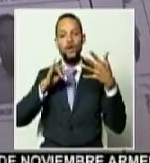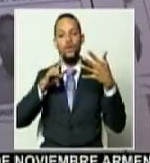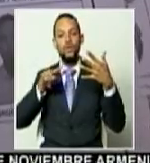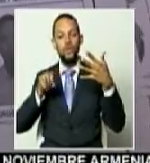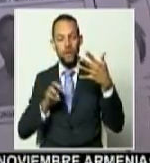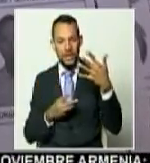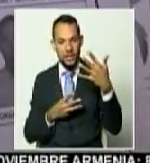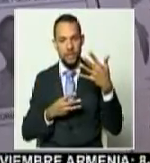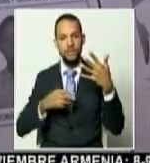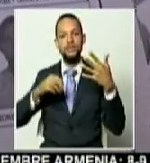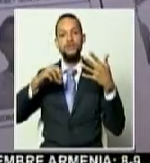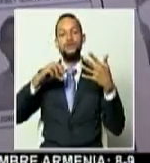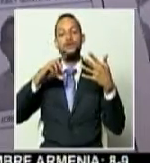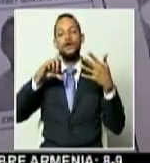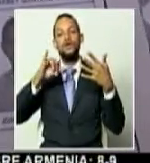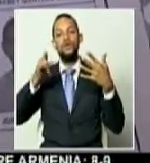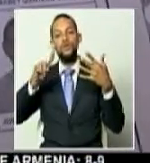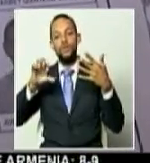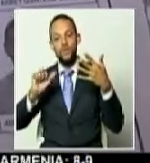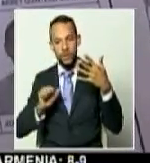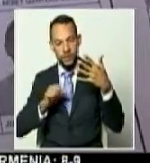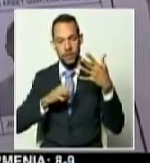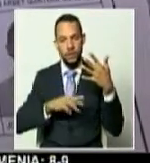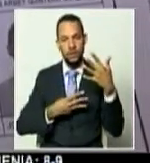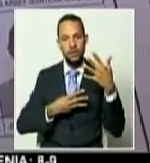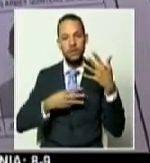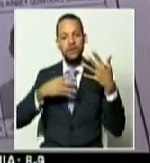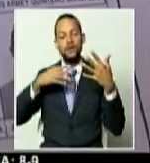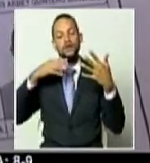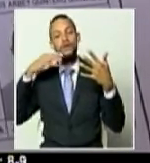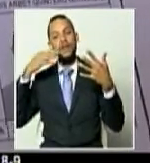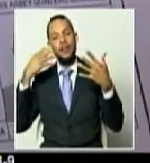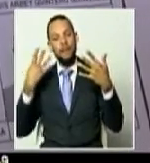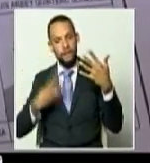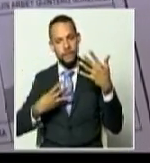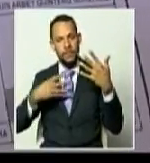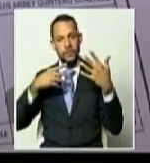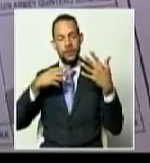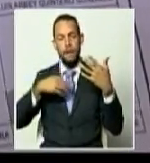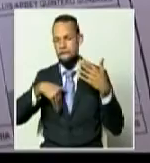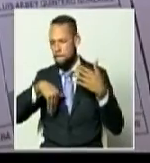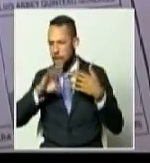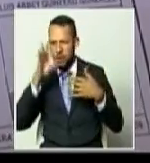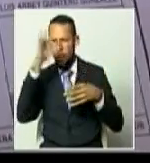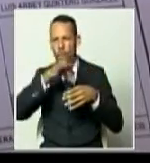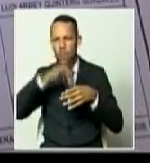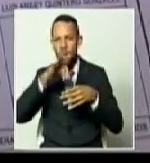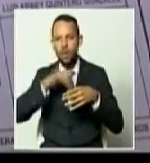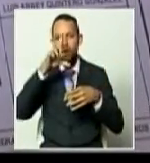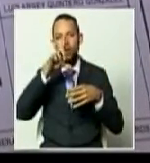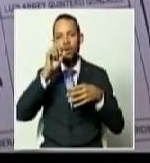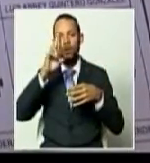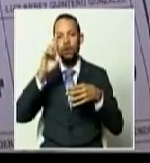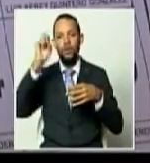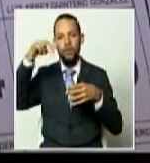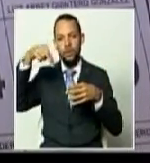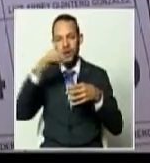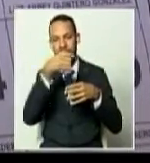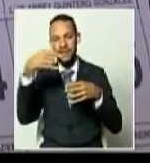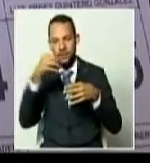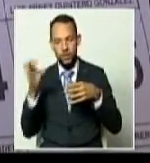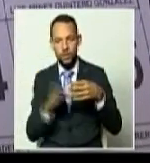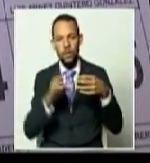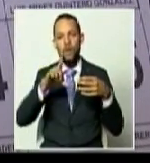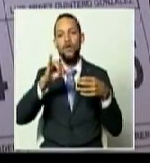Borque 170, Luisa Fernanda Ospina 235 votos, la mayor votación Lorenzo Celis 66 votos y